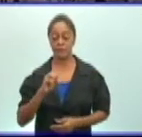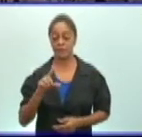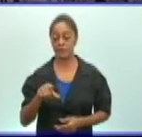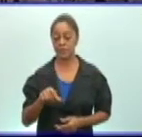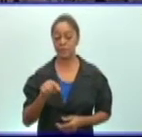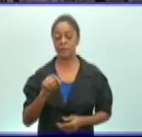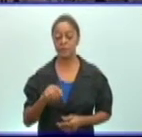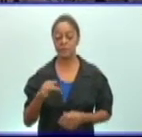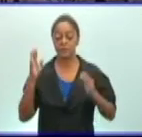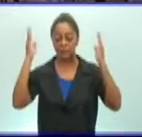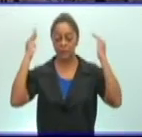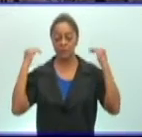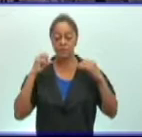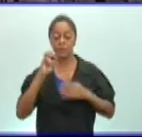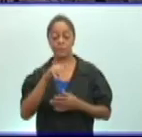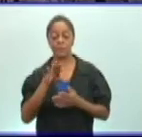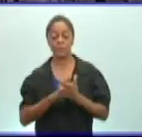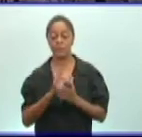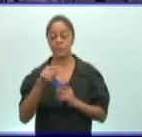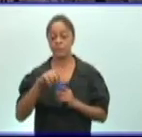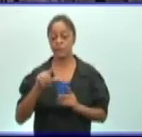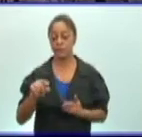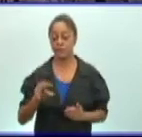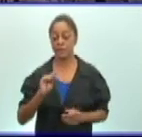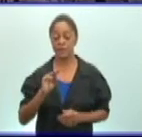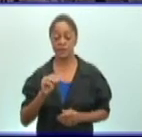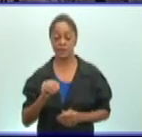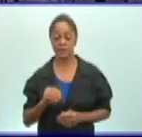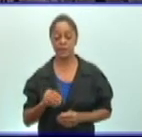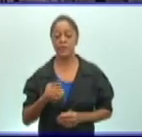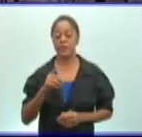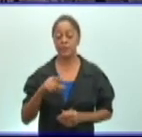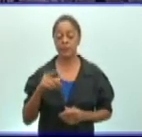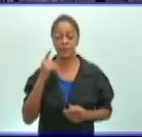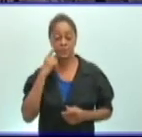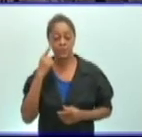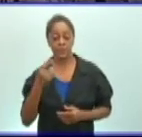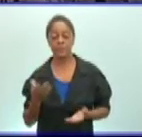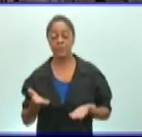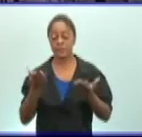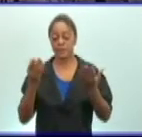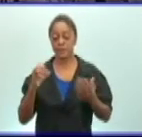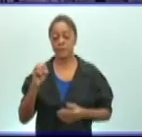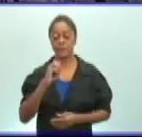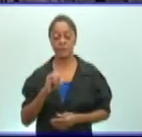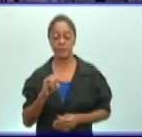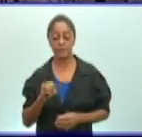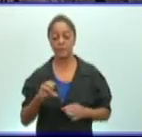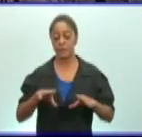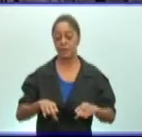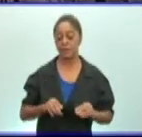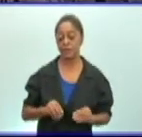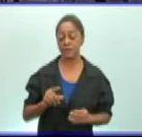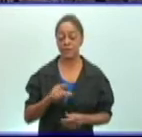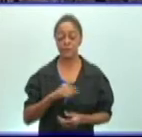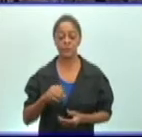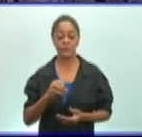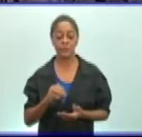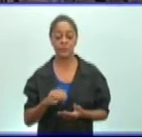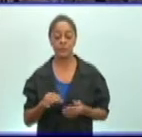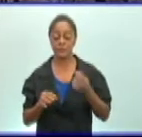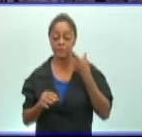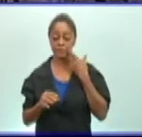todo Egipto, Mesopotamia, es decir, que va a beber todo este desarrollo del Oriente y lo va a adaptar a sus condiciones, a su